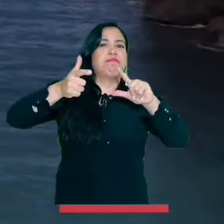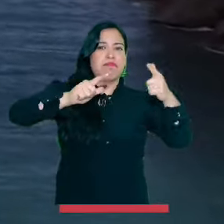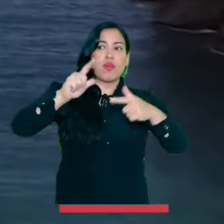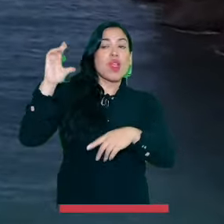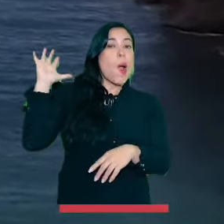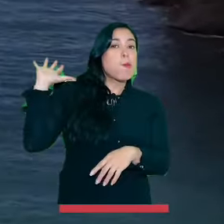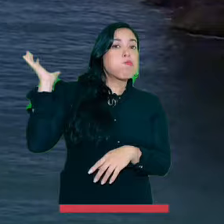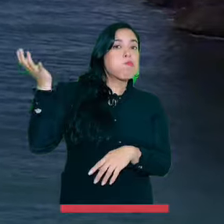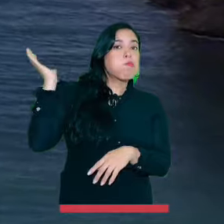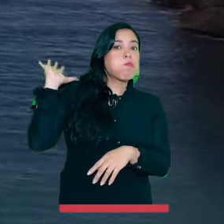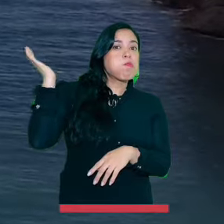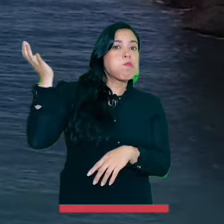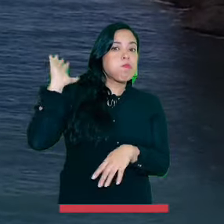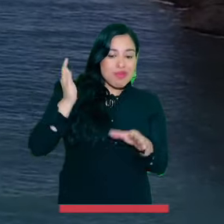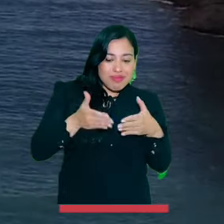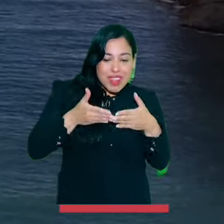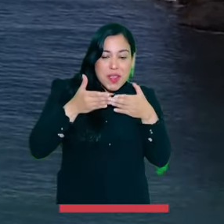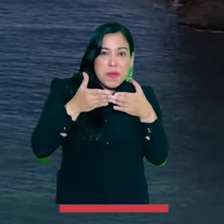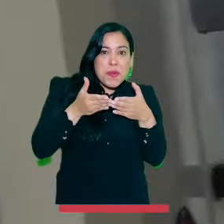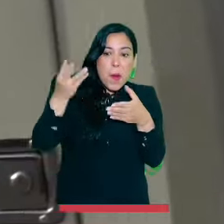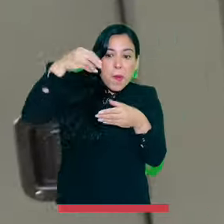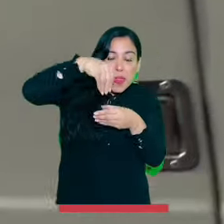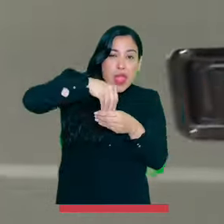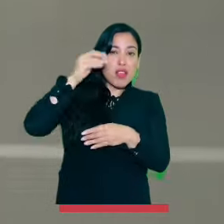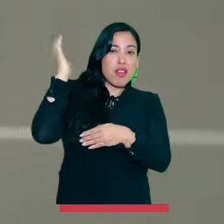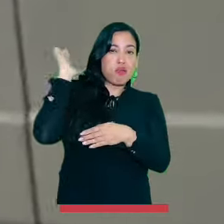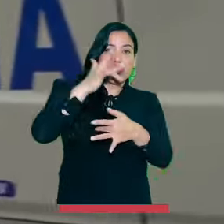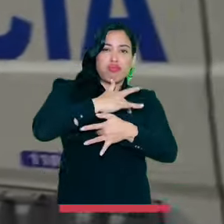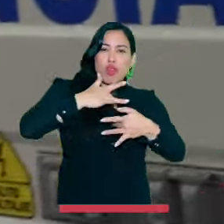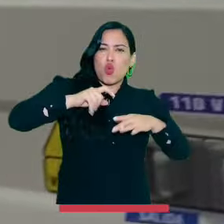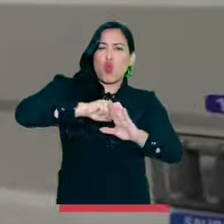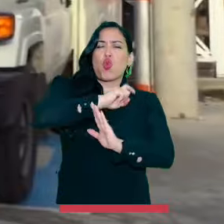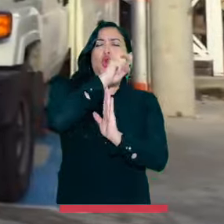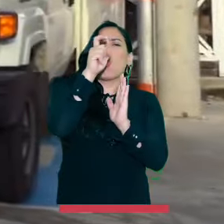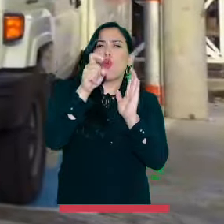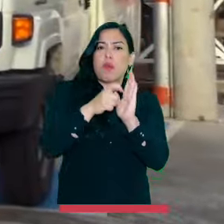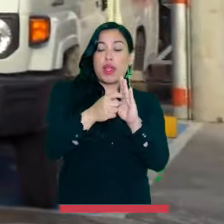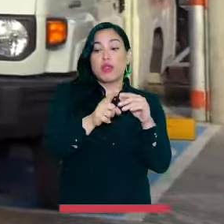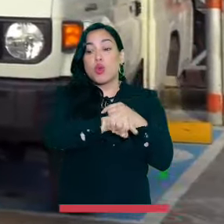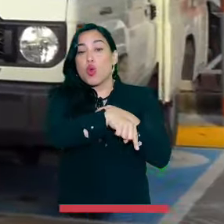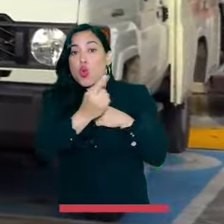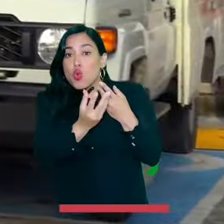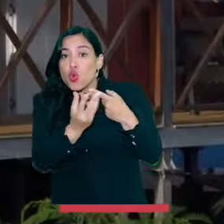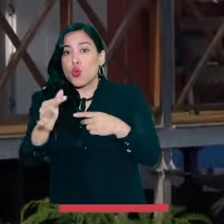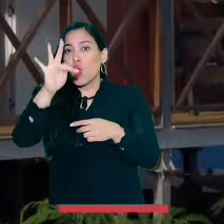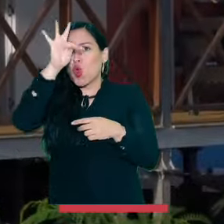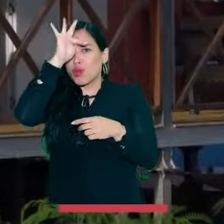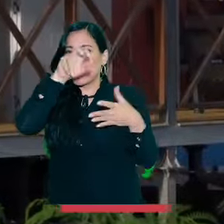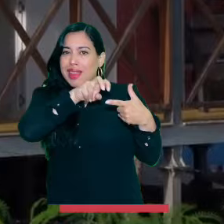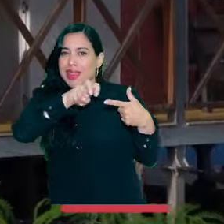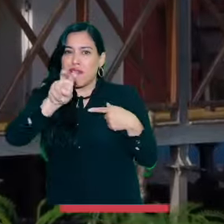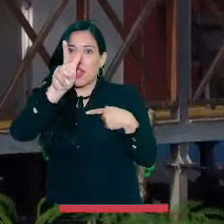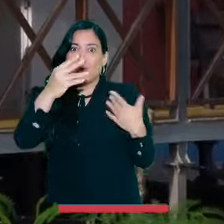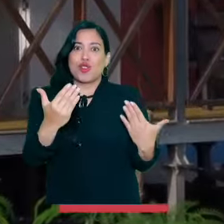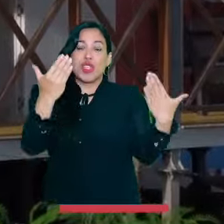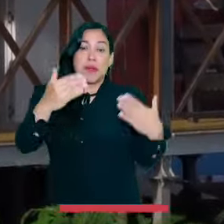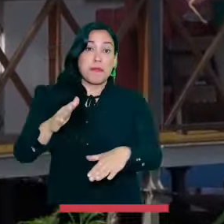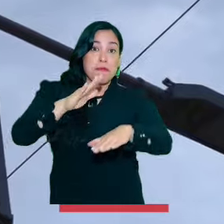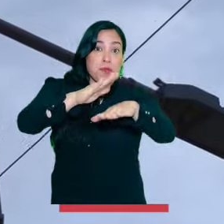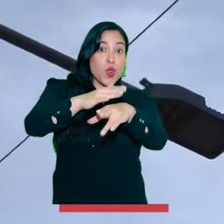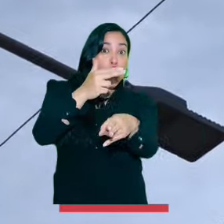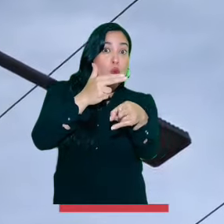ambulancia marítima y un hospital nivel 2. Hay una granja solar que próximamente